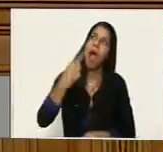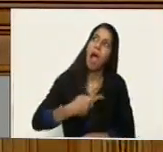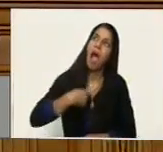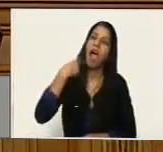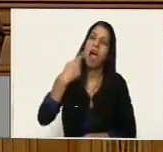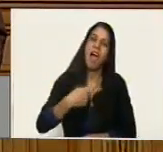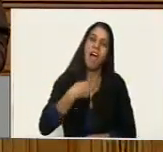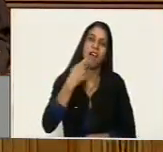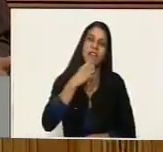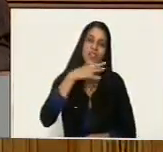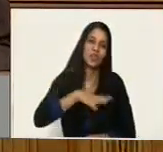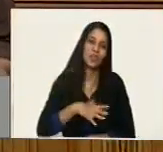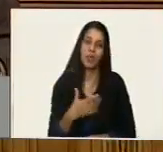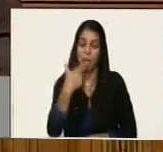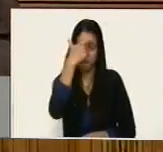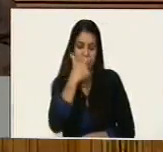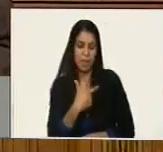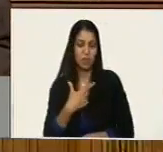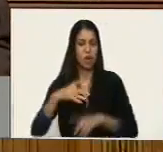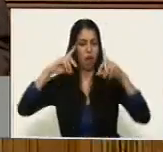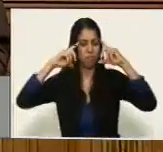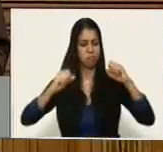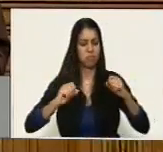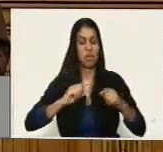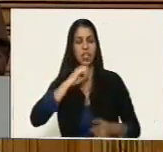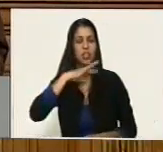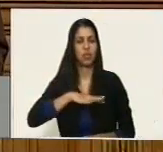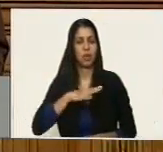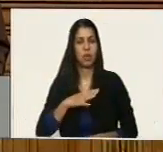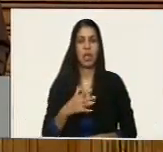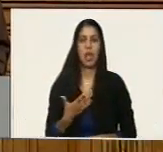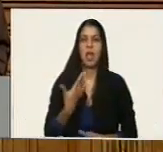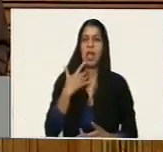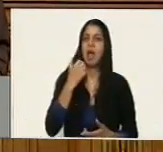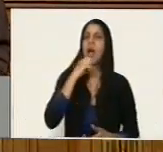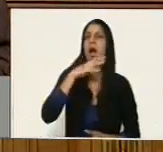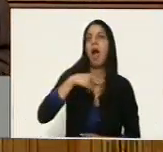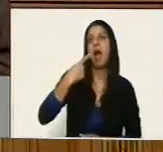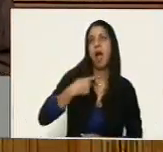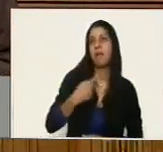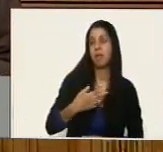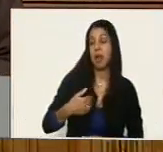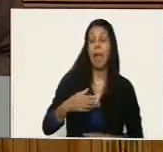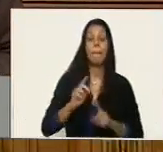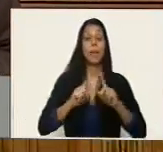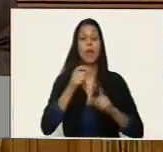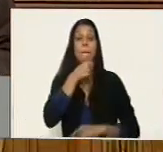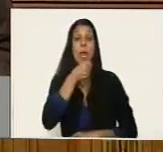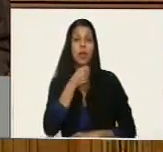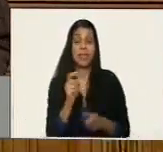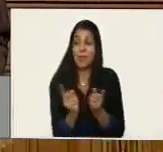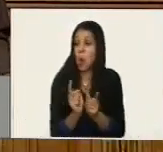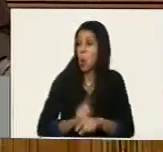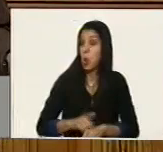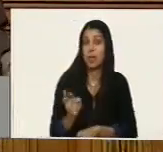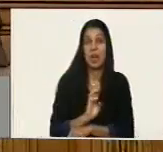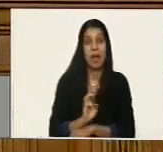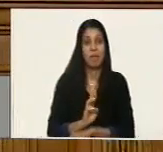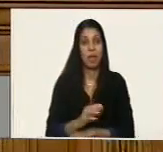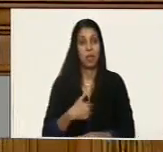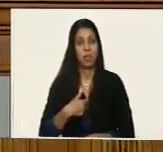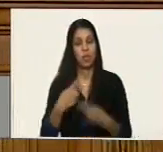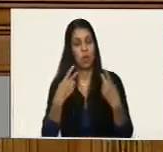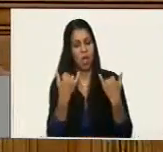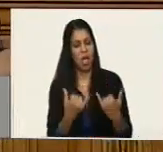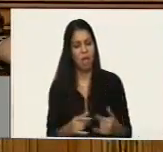para la historia. El historiador trabaja descansado, uno trabaja con el día a día. Y por eso, si yo voy a hablar aquí del Correo del Orinoco, yo hablo de la actualidad,